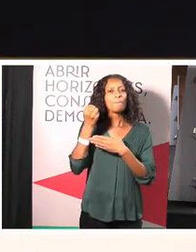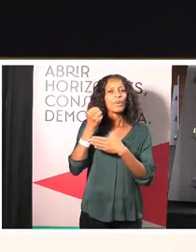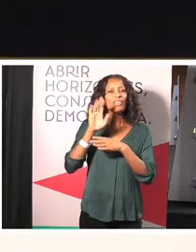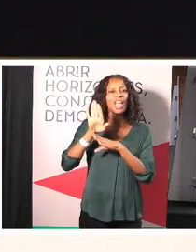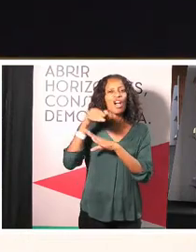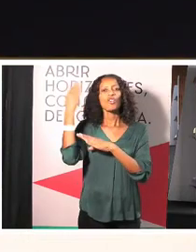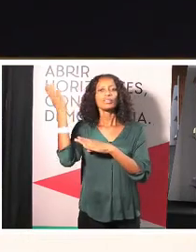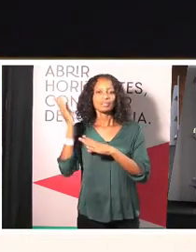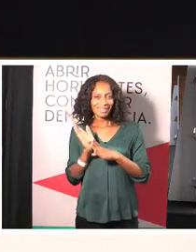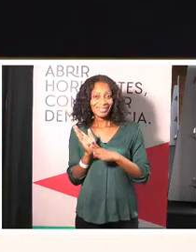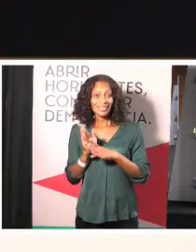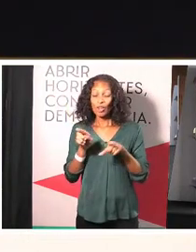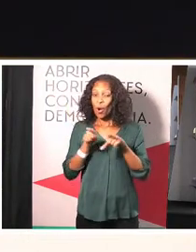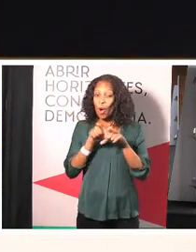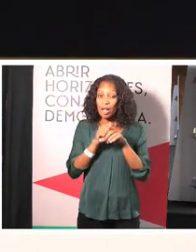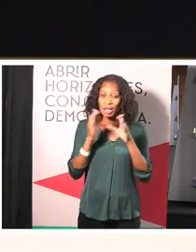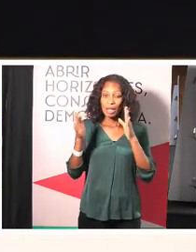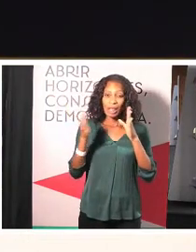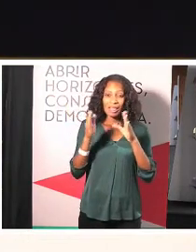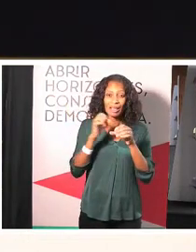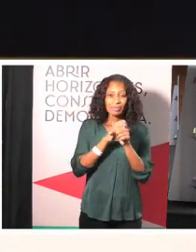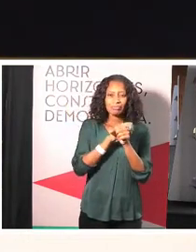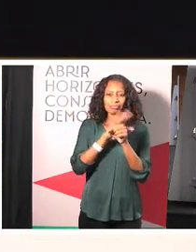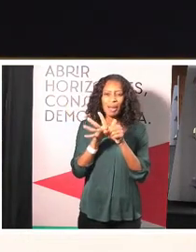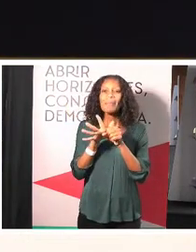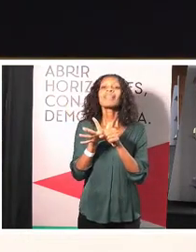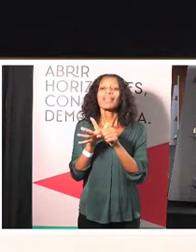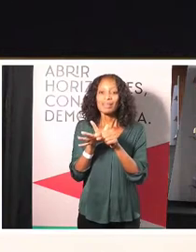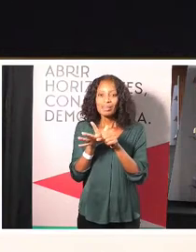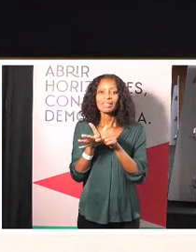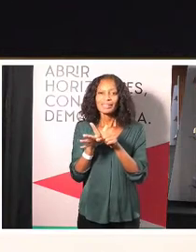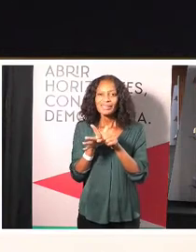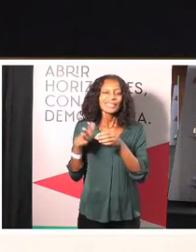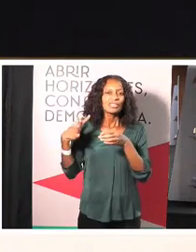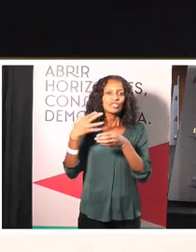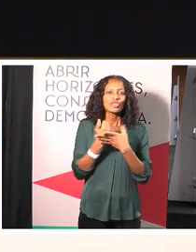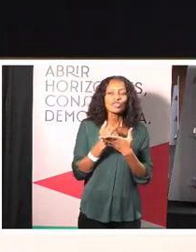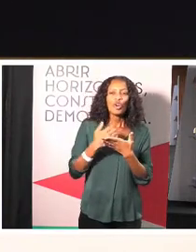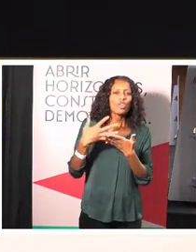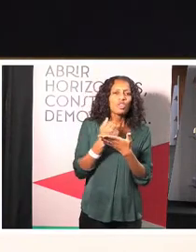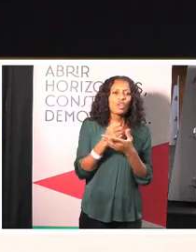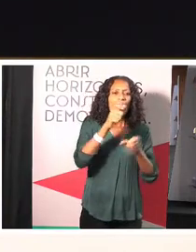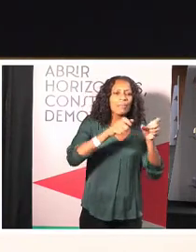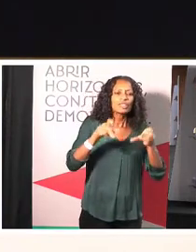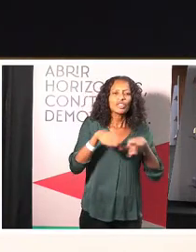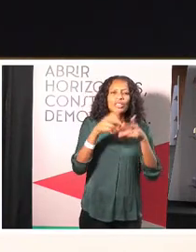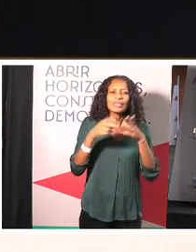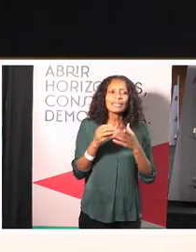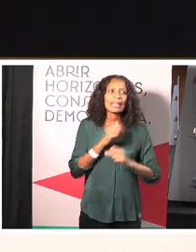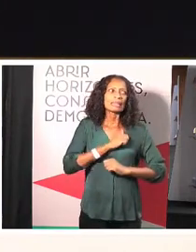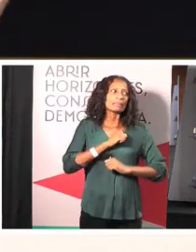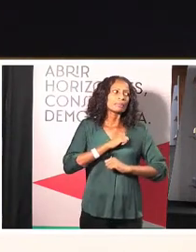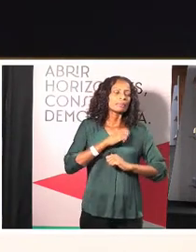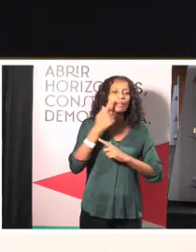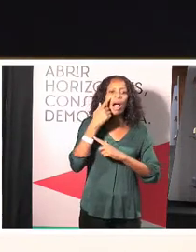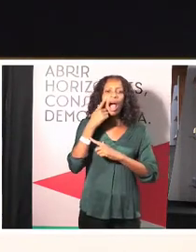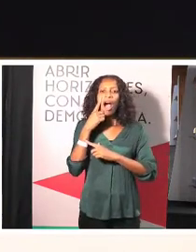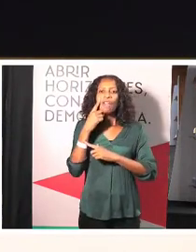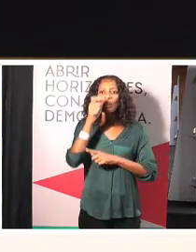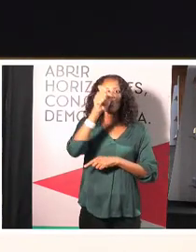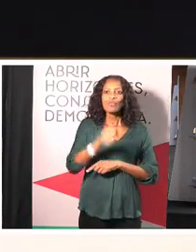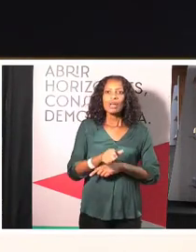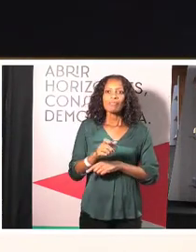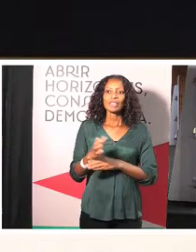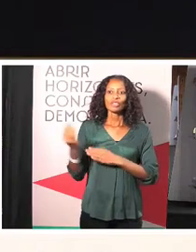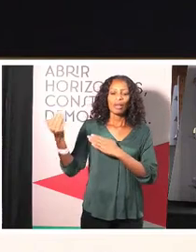se veía que prácticamente todo el mundo estaba esperando al Salvador Musk que que sacara de Tesla algún invento para que nos salvara de